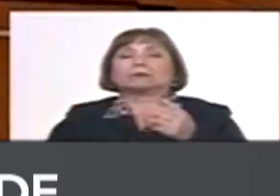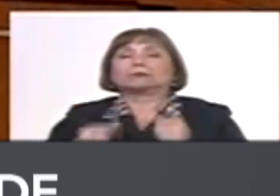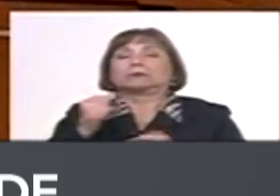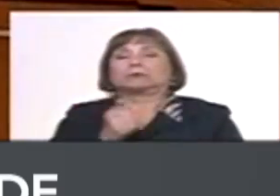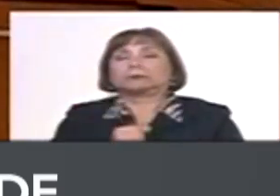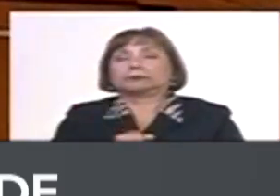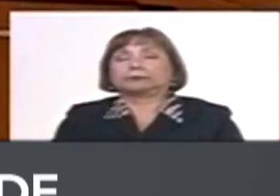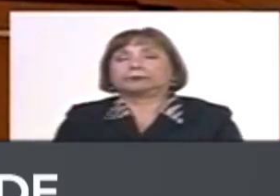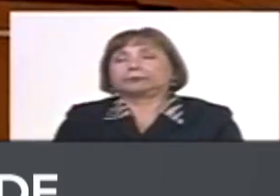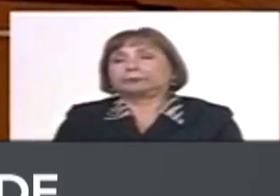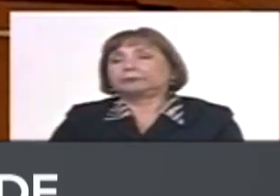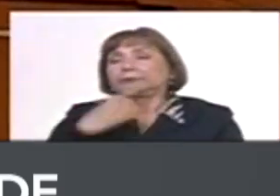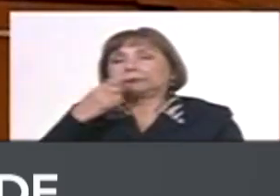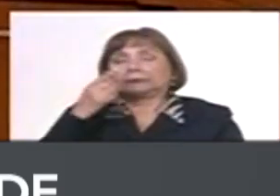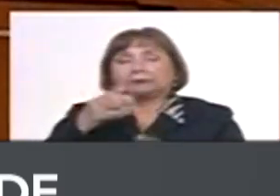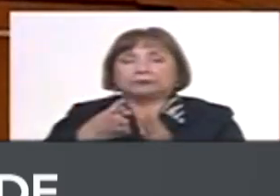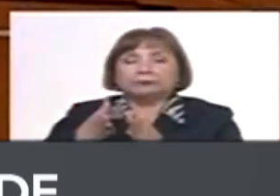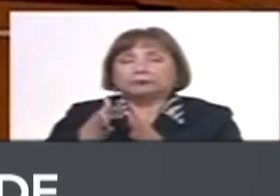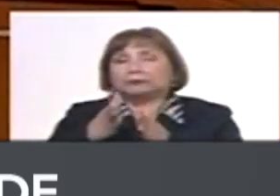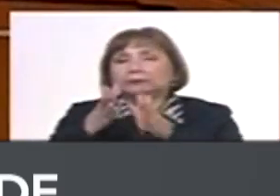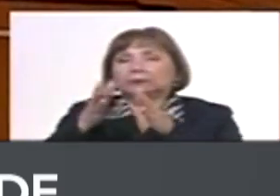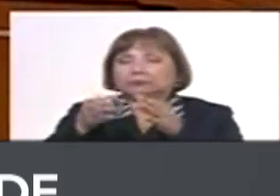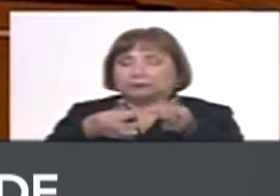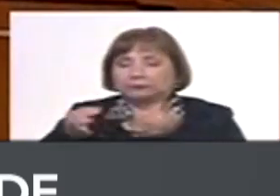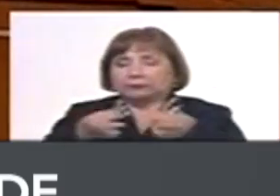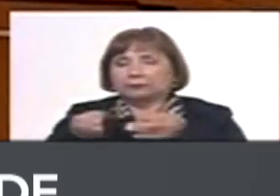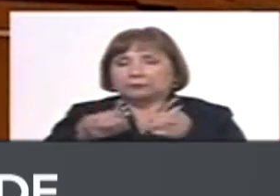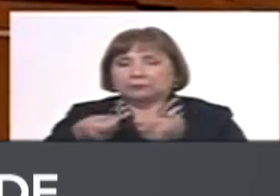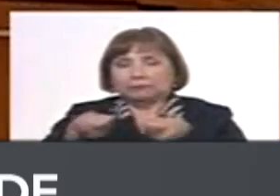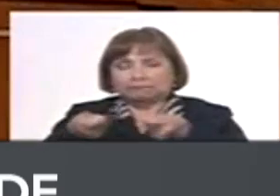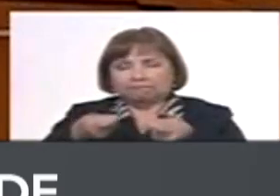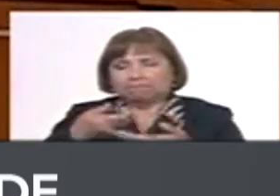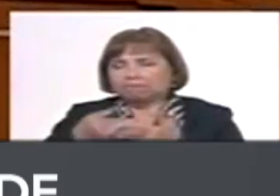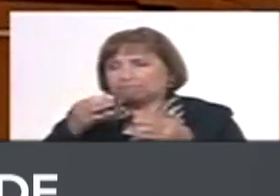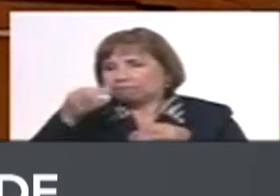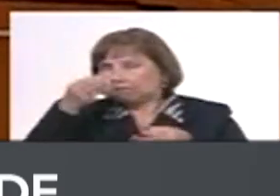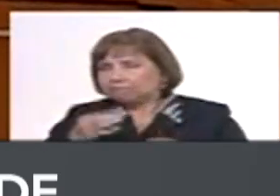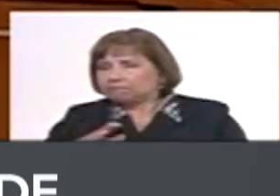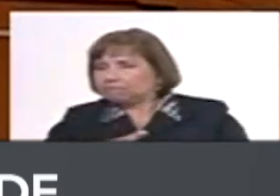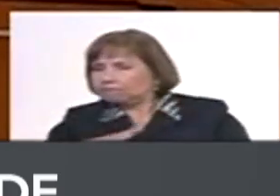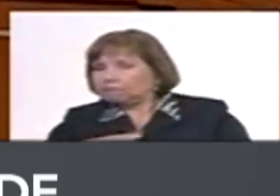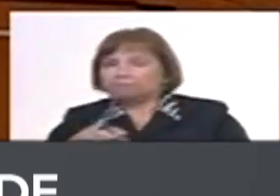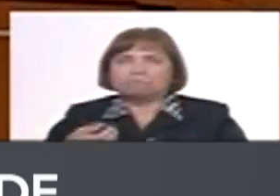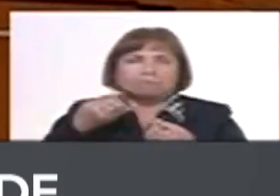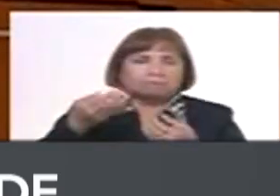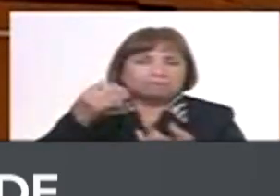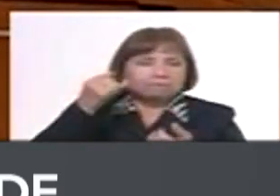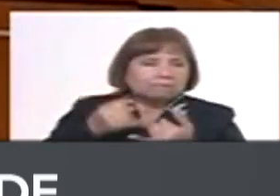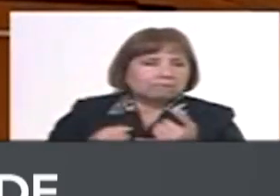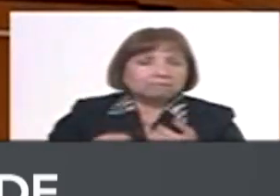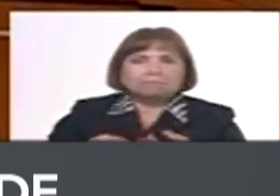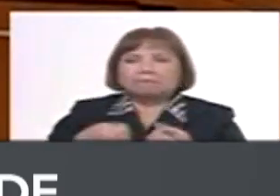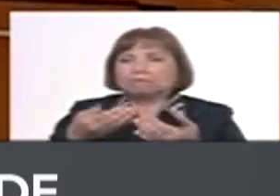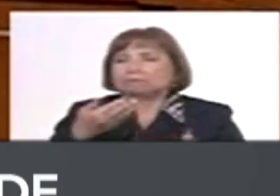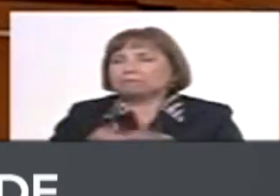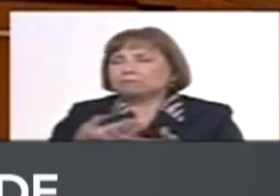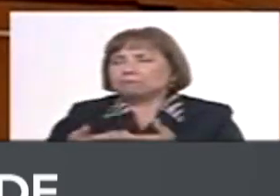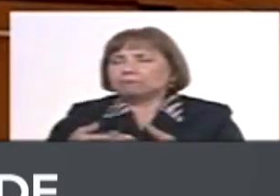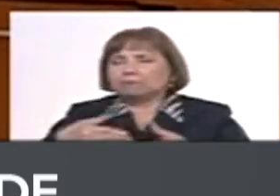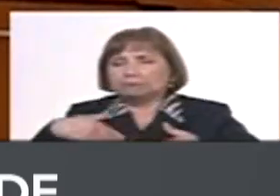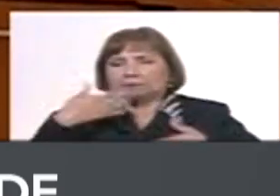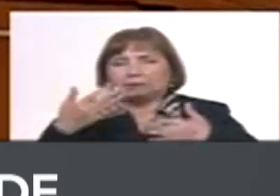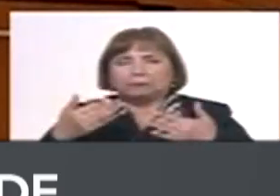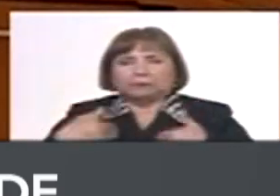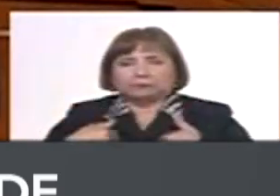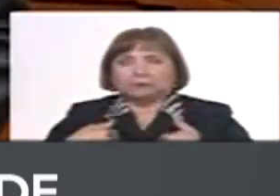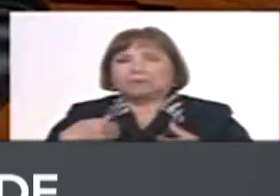de confianza es el mecanismo de control político por excelencia, de última ratio, con el que cuenta